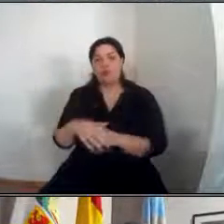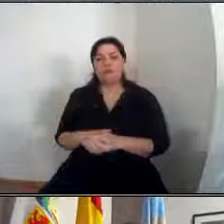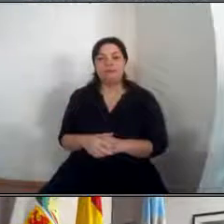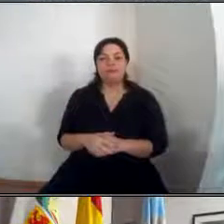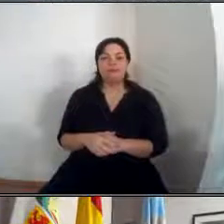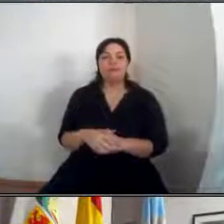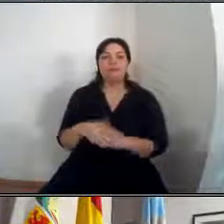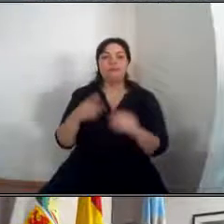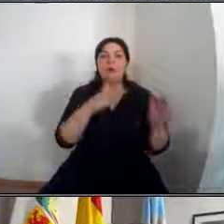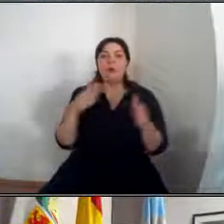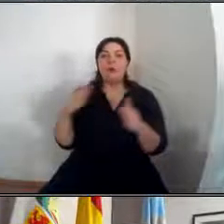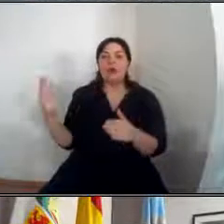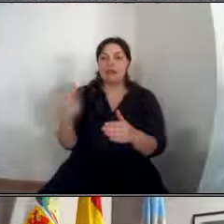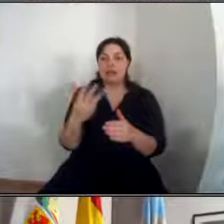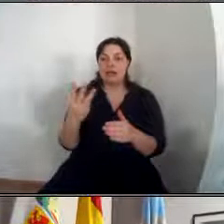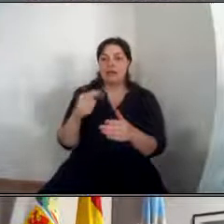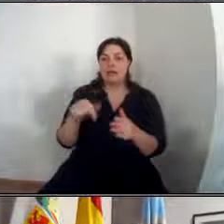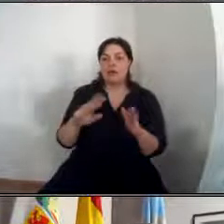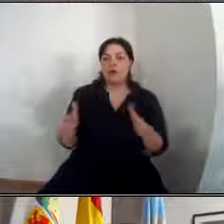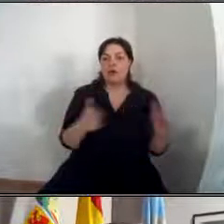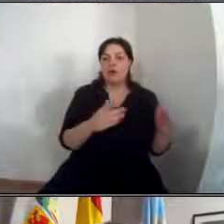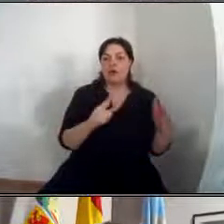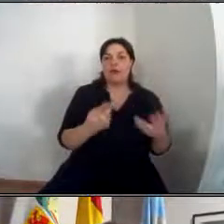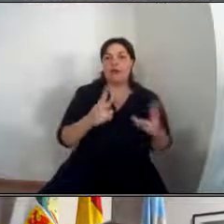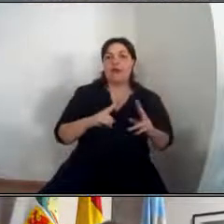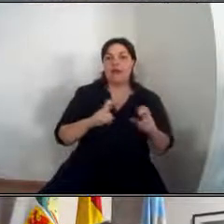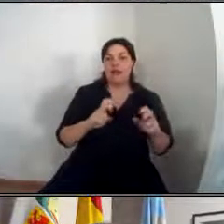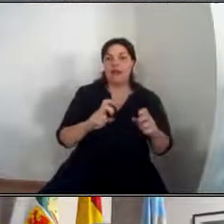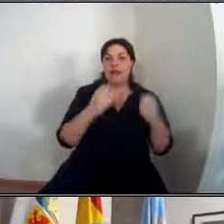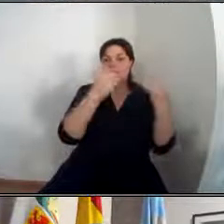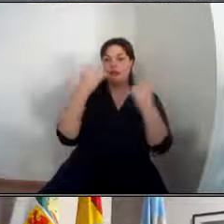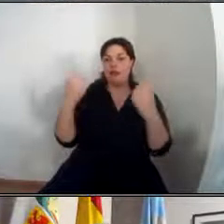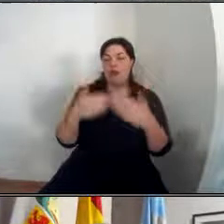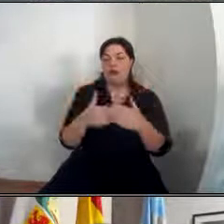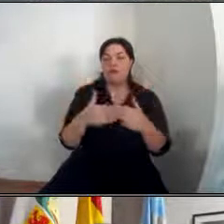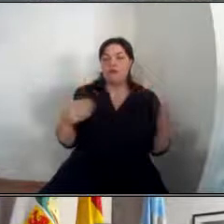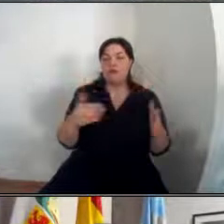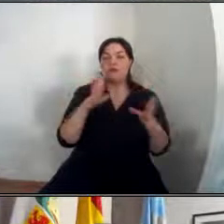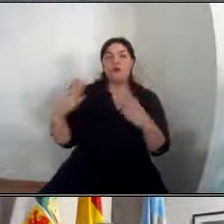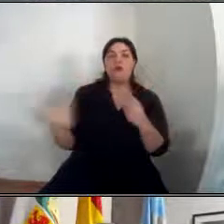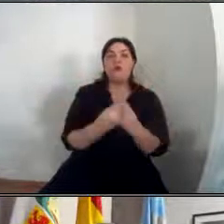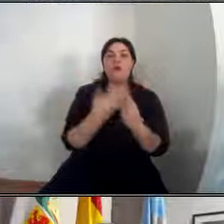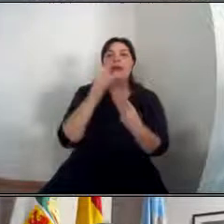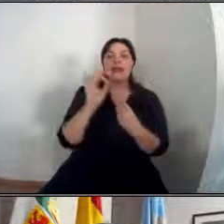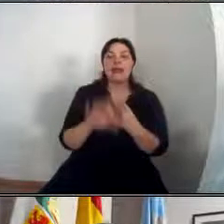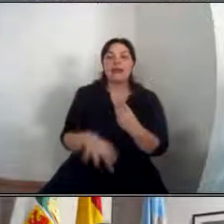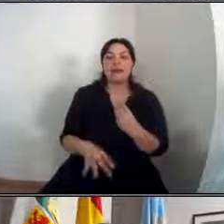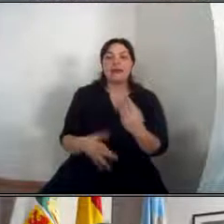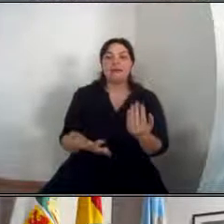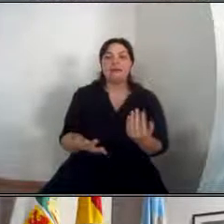Son tres bloques. Este bloque inicial, que es la presentación institucional, que nos acompañarán, como ya he dicho,